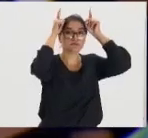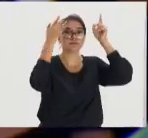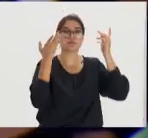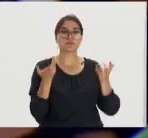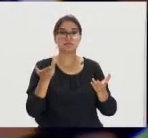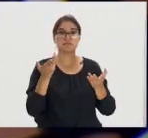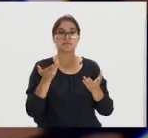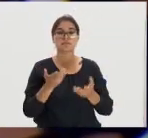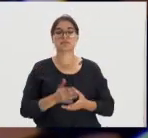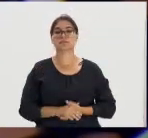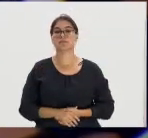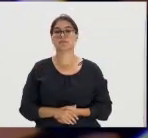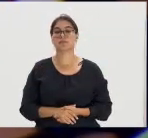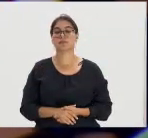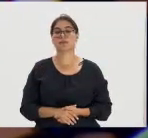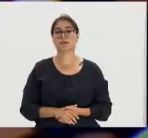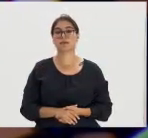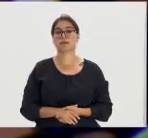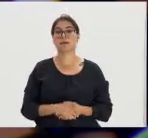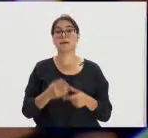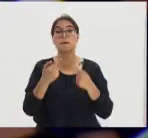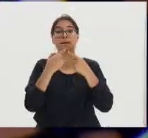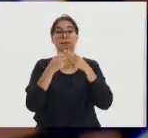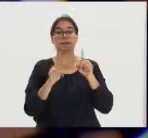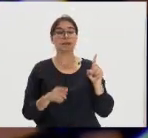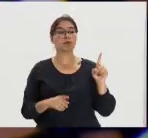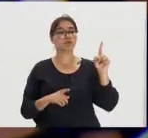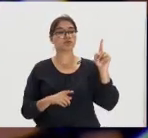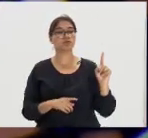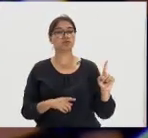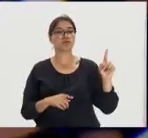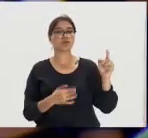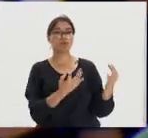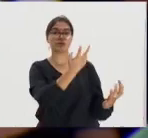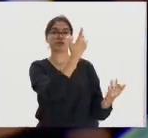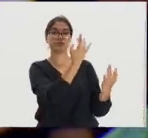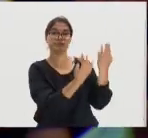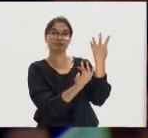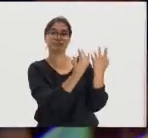Solo que el final cambia, con mi burrito sabanero voy camino para el infierno. ¿Cómo?